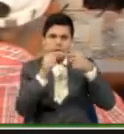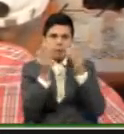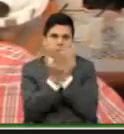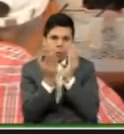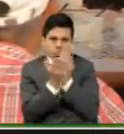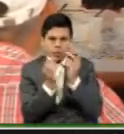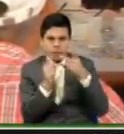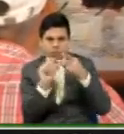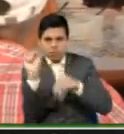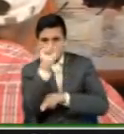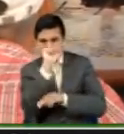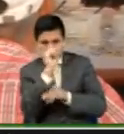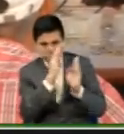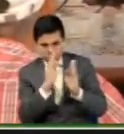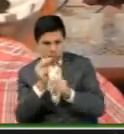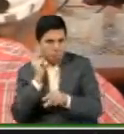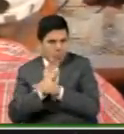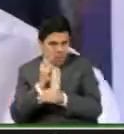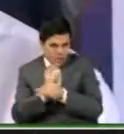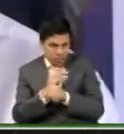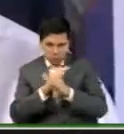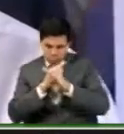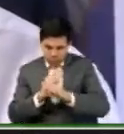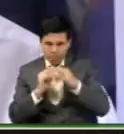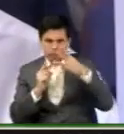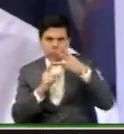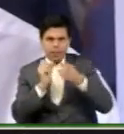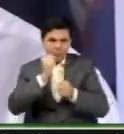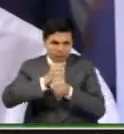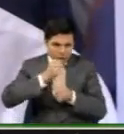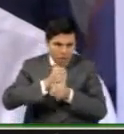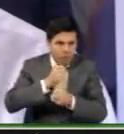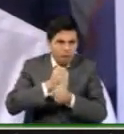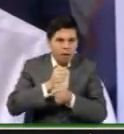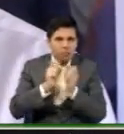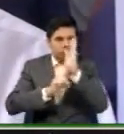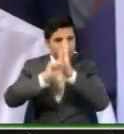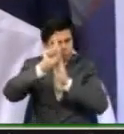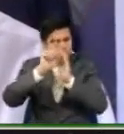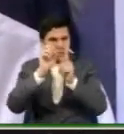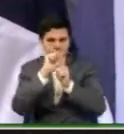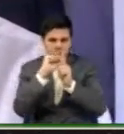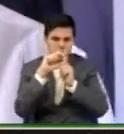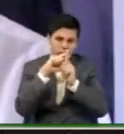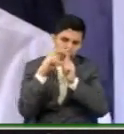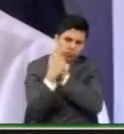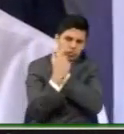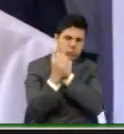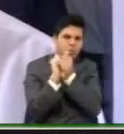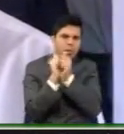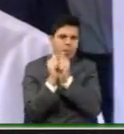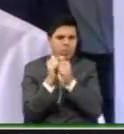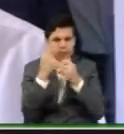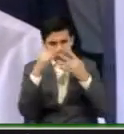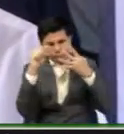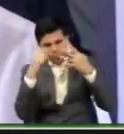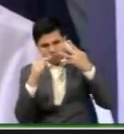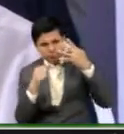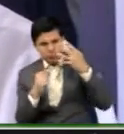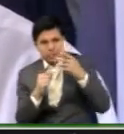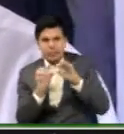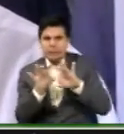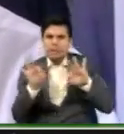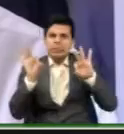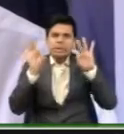movilidad, seguridad, empleo y emprendimiento, cultura y deporte. Pero con algo fundamental, con